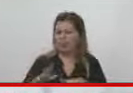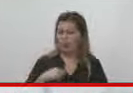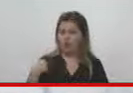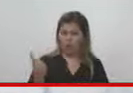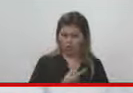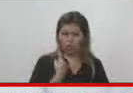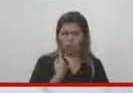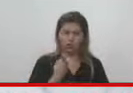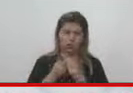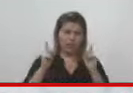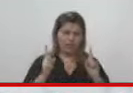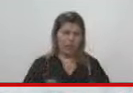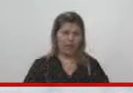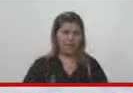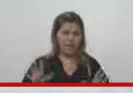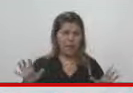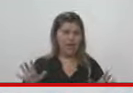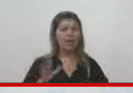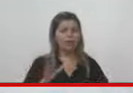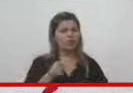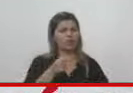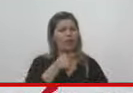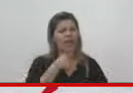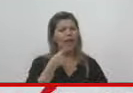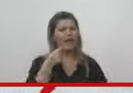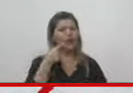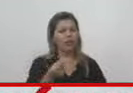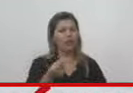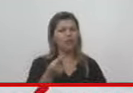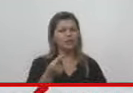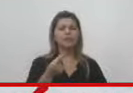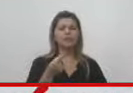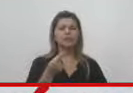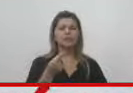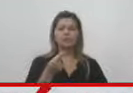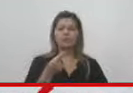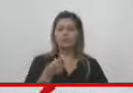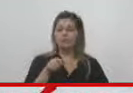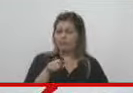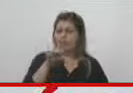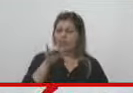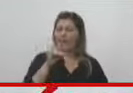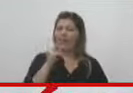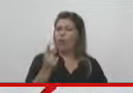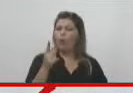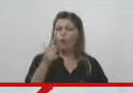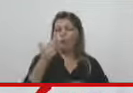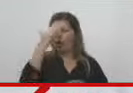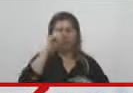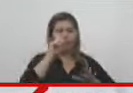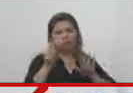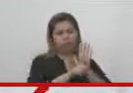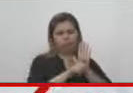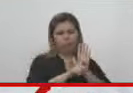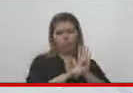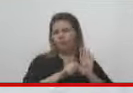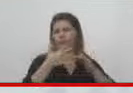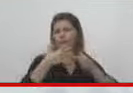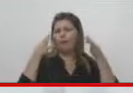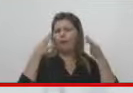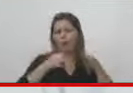hemos hecho eso también. Quiero decirle, señora Presidenta, que este DNU es inconstitucional, que este DNU,